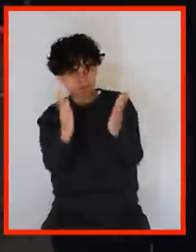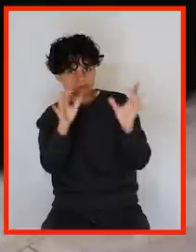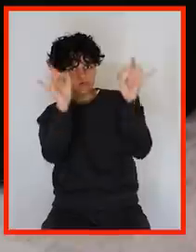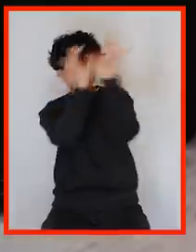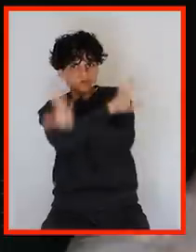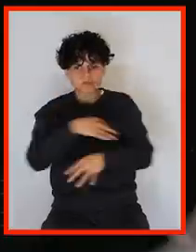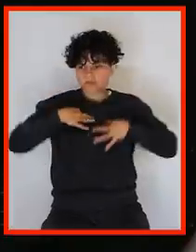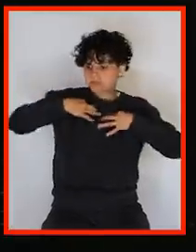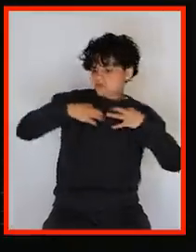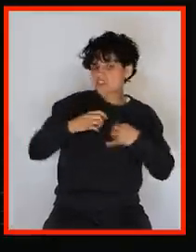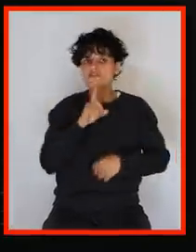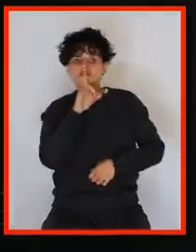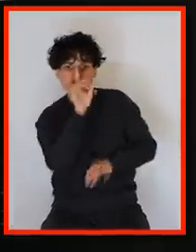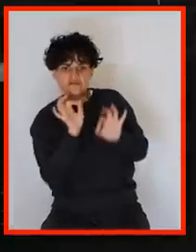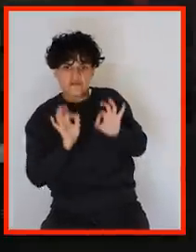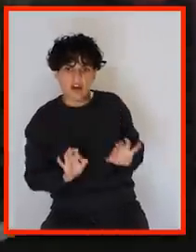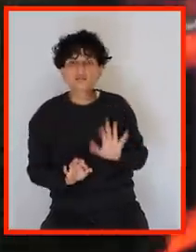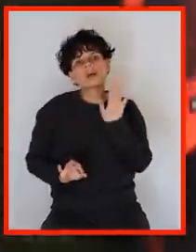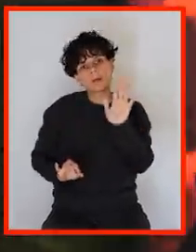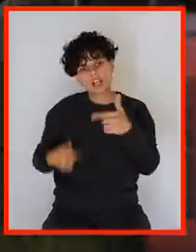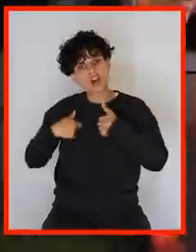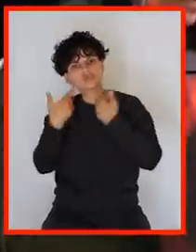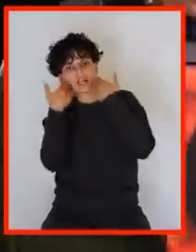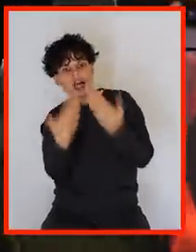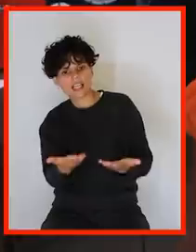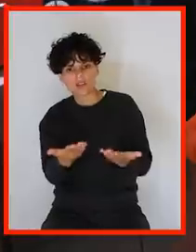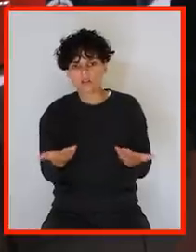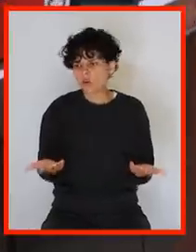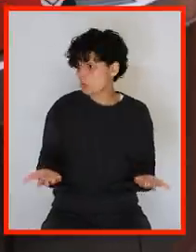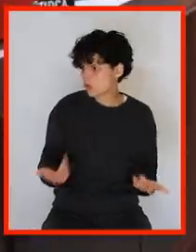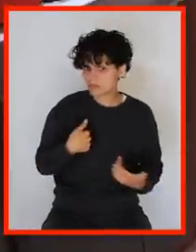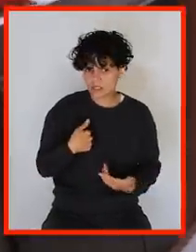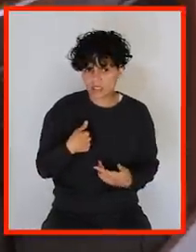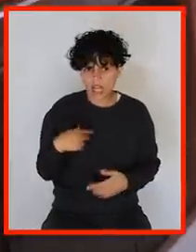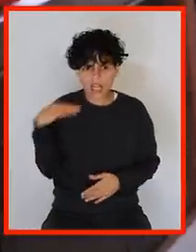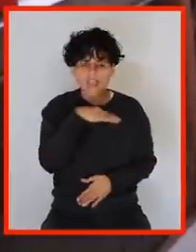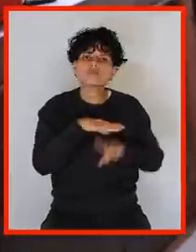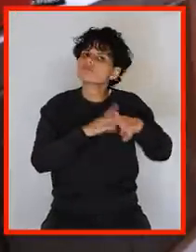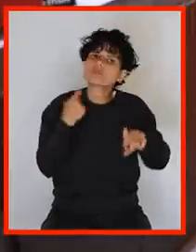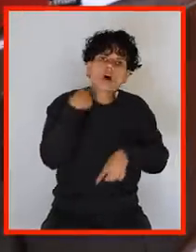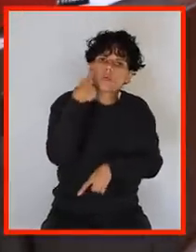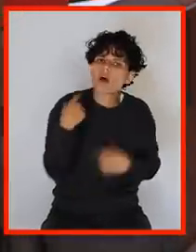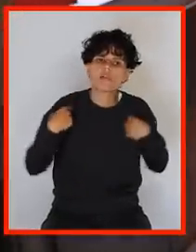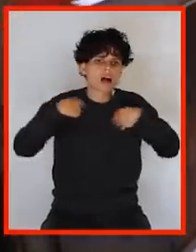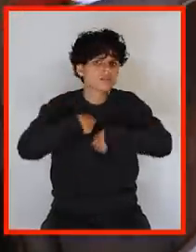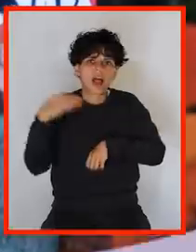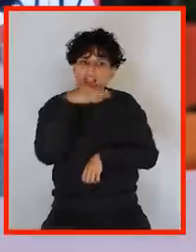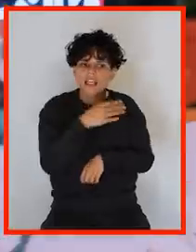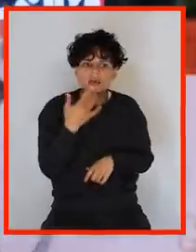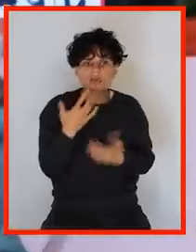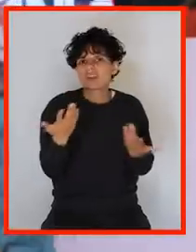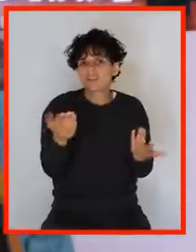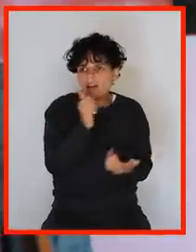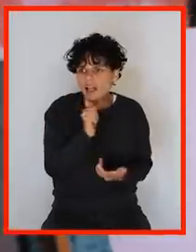que me sacó. Pero antes. Yo creo que este es el más ficha de todos. Yo le traigo un regalito. ¿A mí? Sí. No me diga. Oye, ¿qué? Pruébatela el tiro de la gente. Todavía